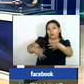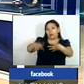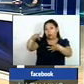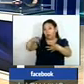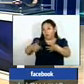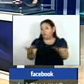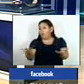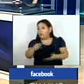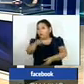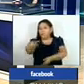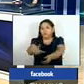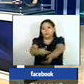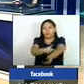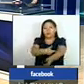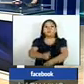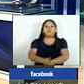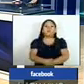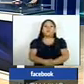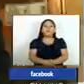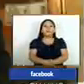ocurriendo en los hospitales? Escuchemos.